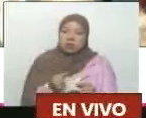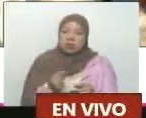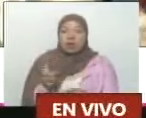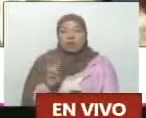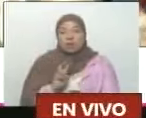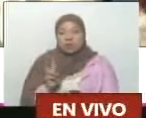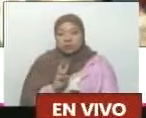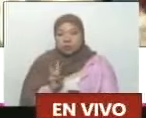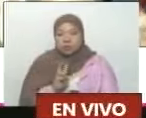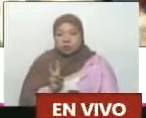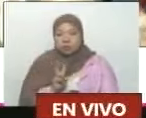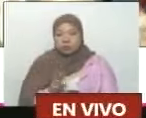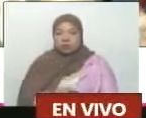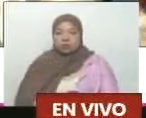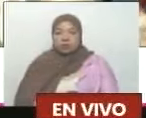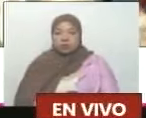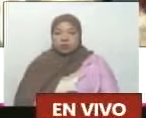Venezuela.